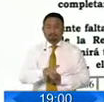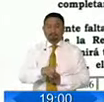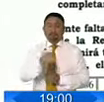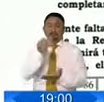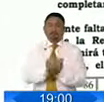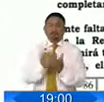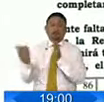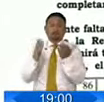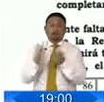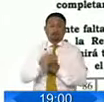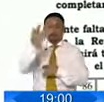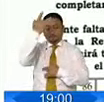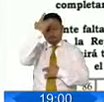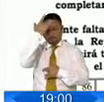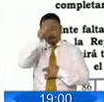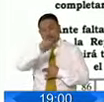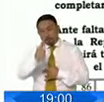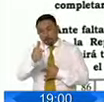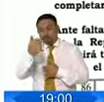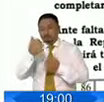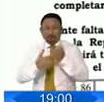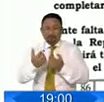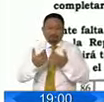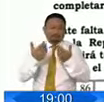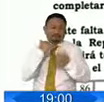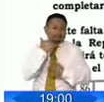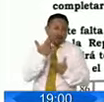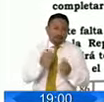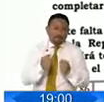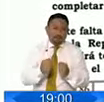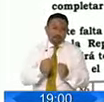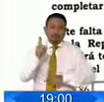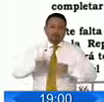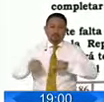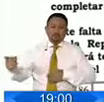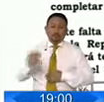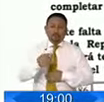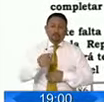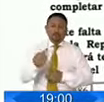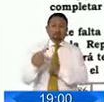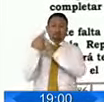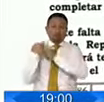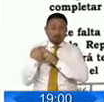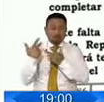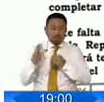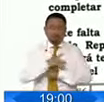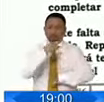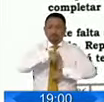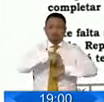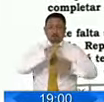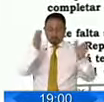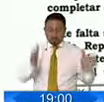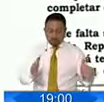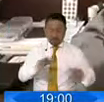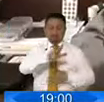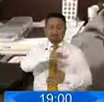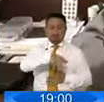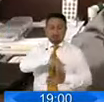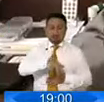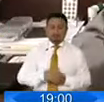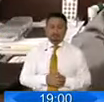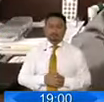temporal la enfermedad u otra circunstancia de fuerza mayor que le impida ejercer su función durante un periodo máximo de 3 meses.